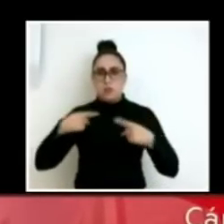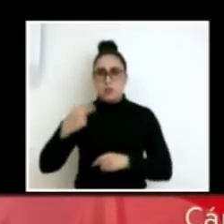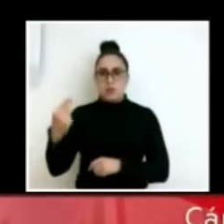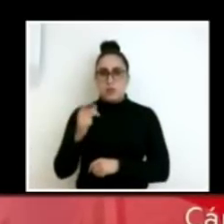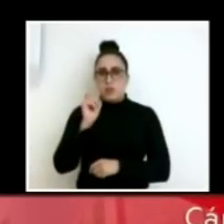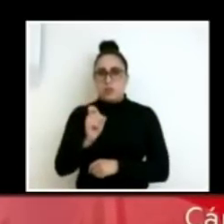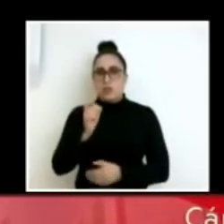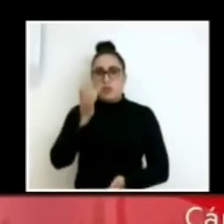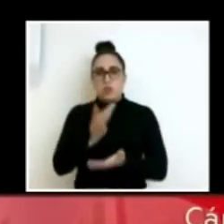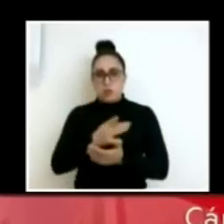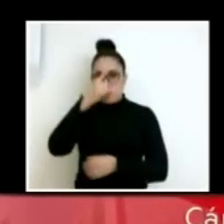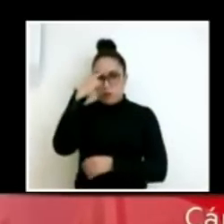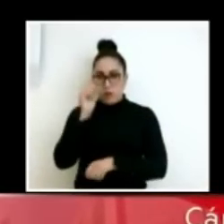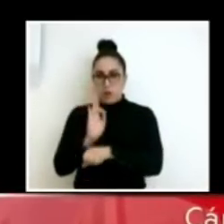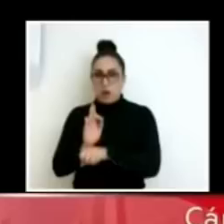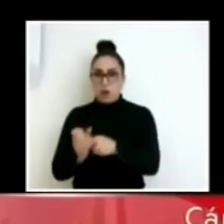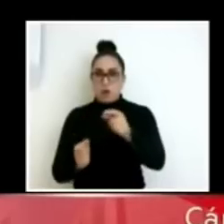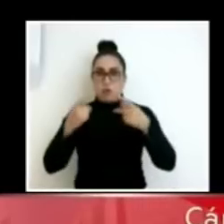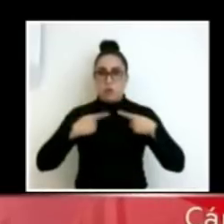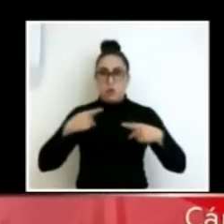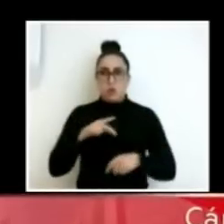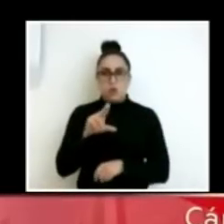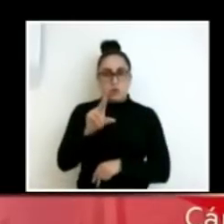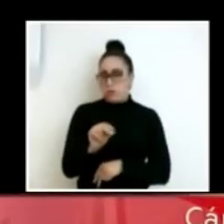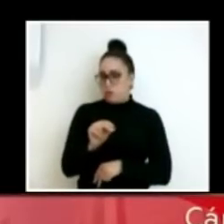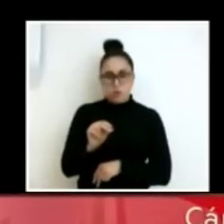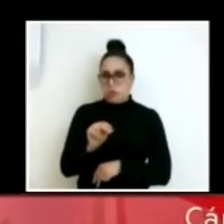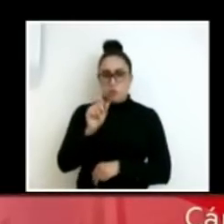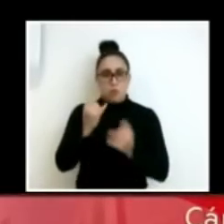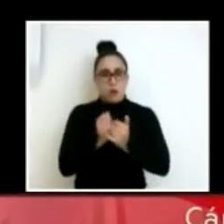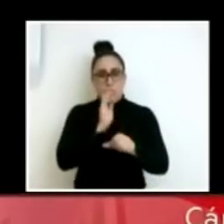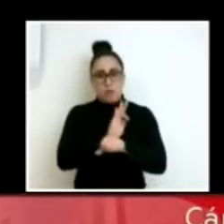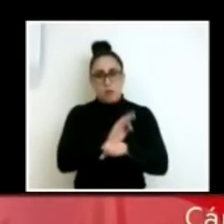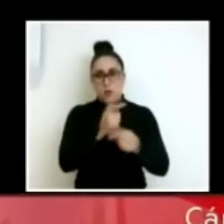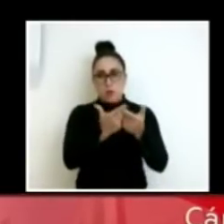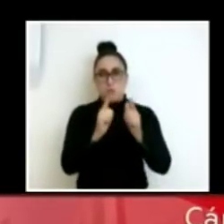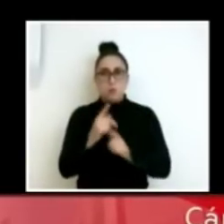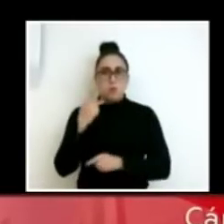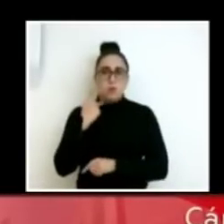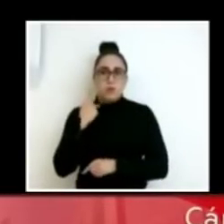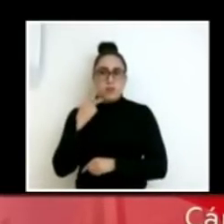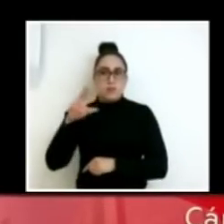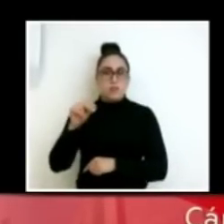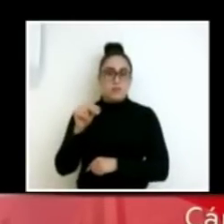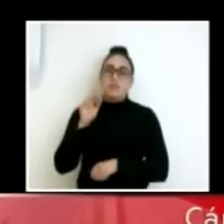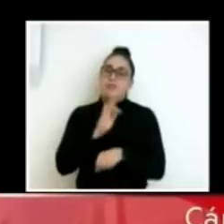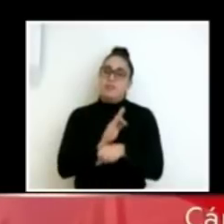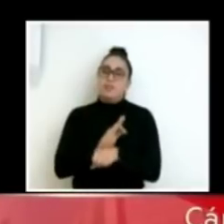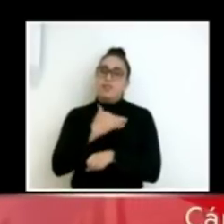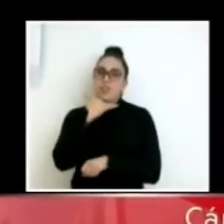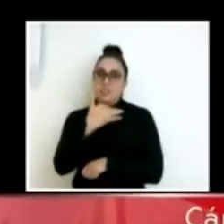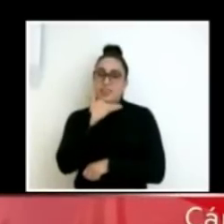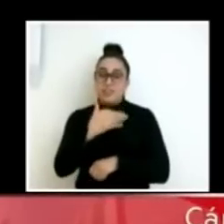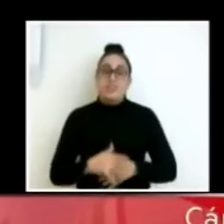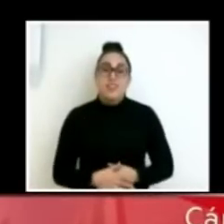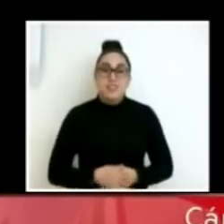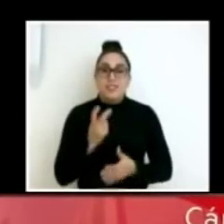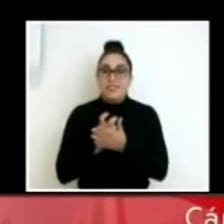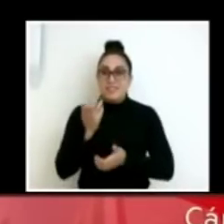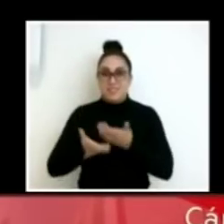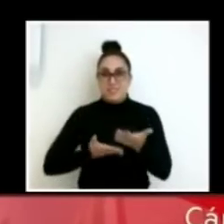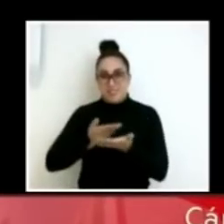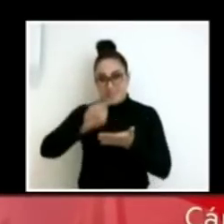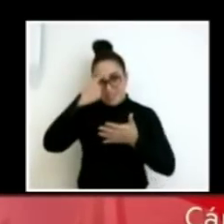sujeta a caprichos de coyuntura, ni mucho menos a favores políticos. Pero esta reforma que se nos presenta no